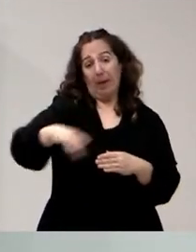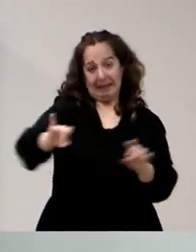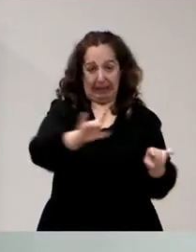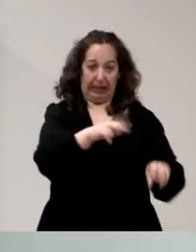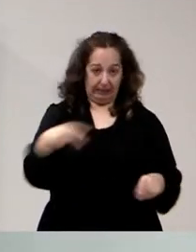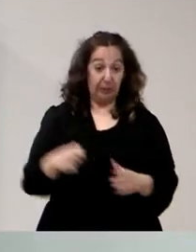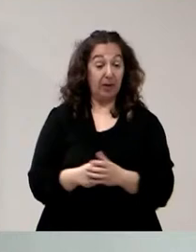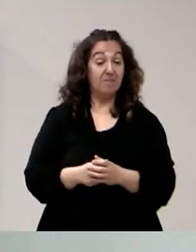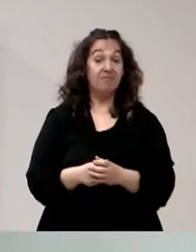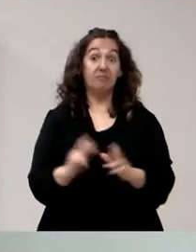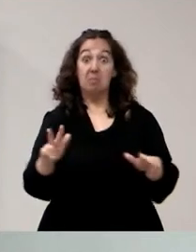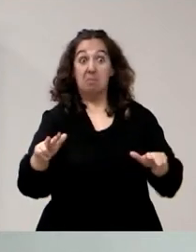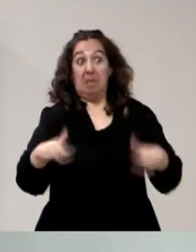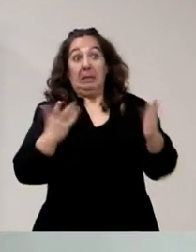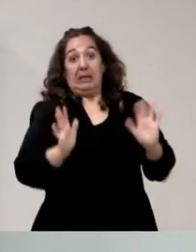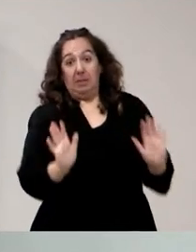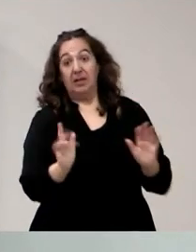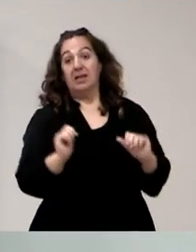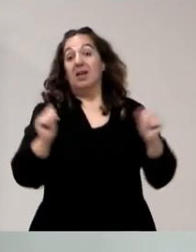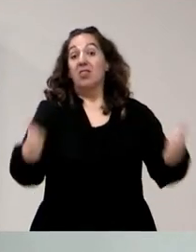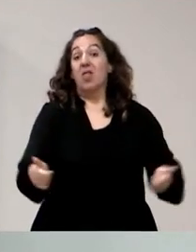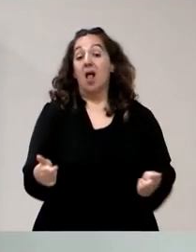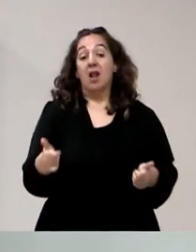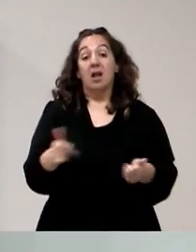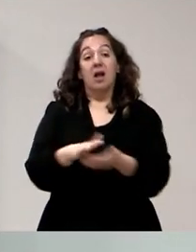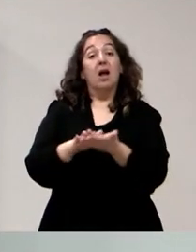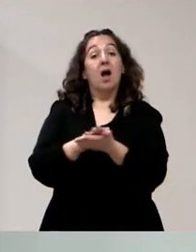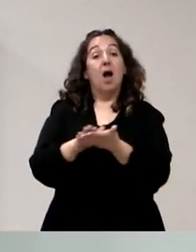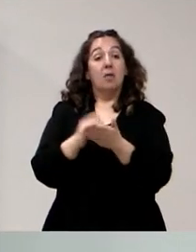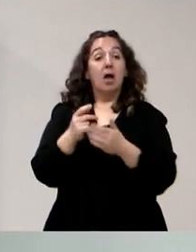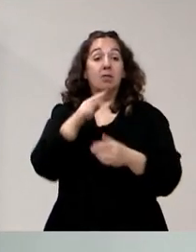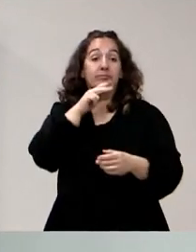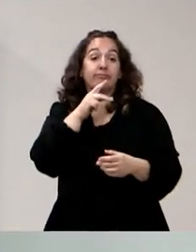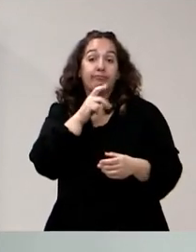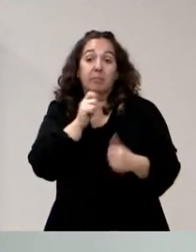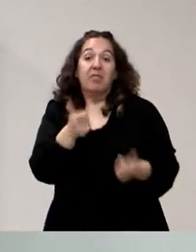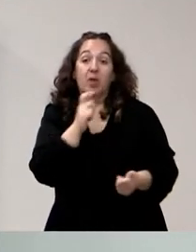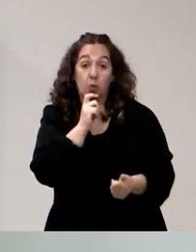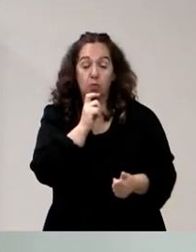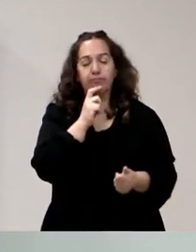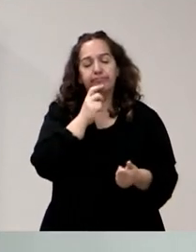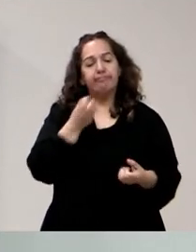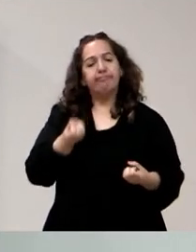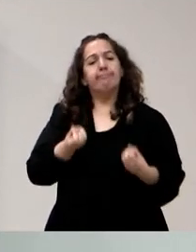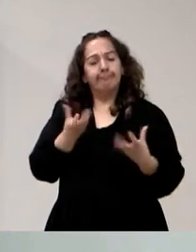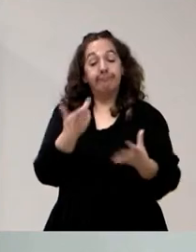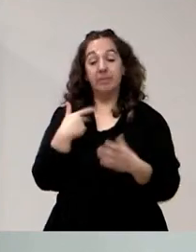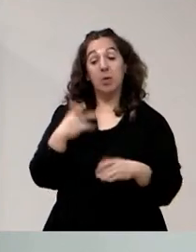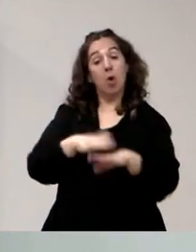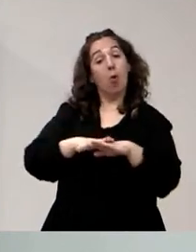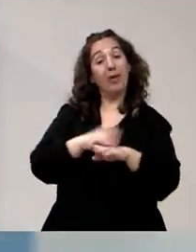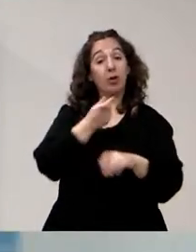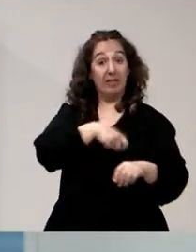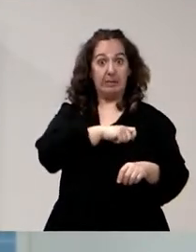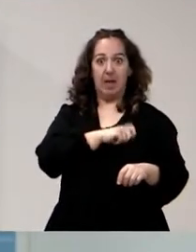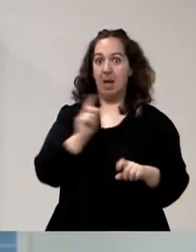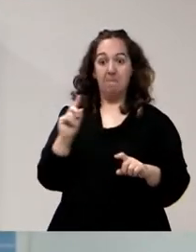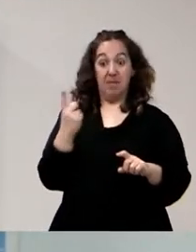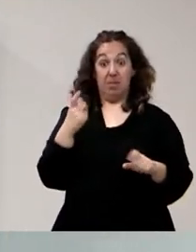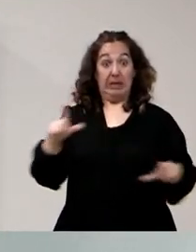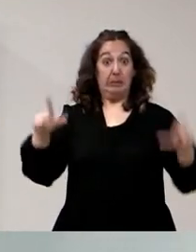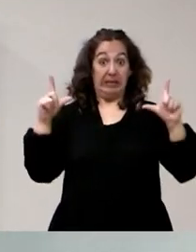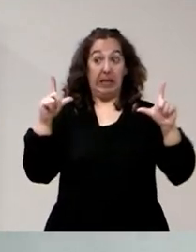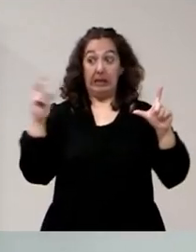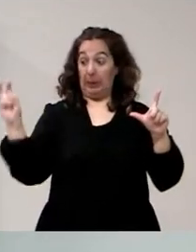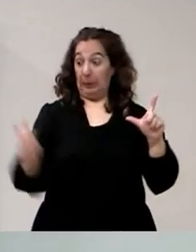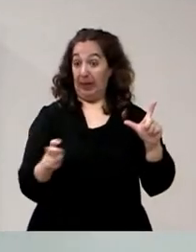cantar permítanme inicialmente abrir esta comparecencia eh expresando En nombre del gobierno de España ya que soy el primer representante